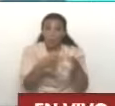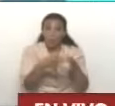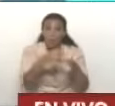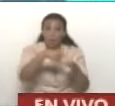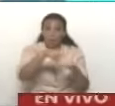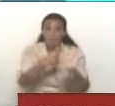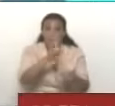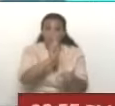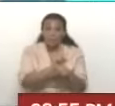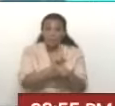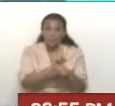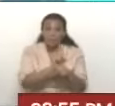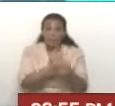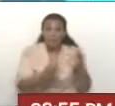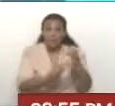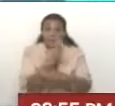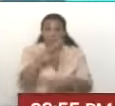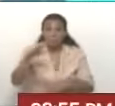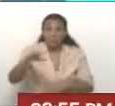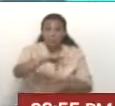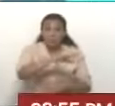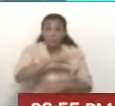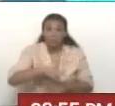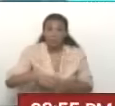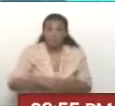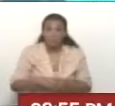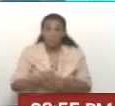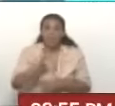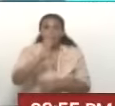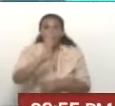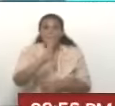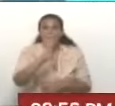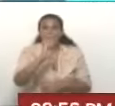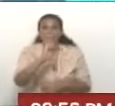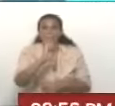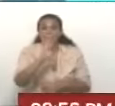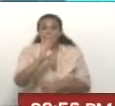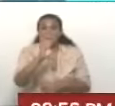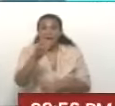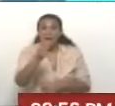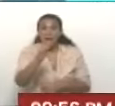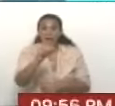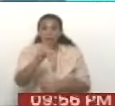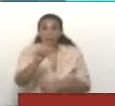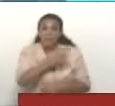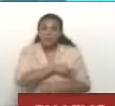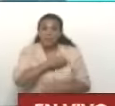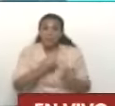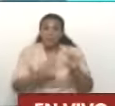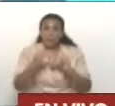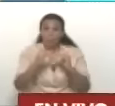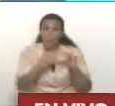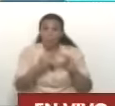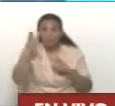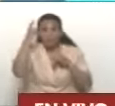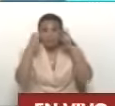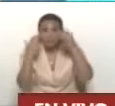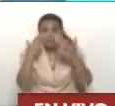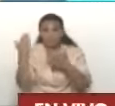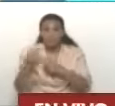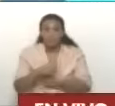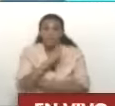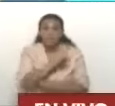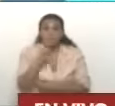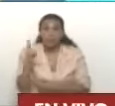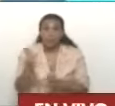la primera etapa de las brigadas territoriales, que son las que se van a empoderar para la gran misión de igualdad.